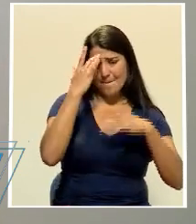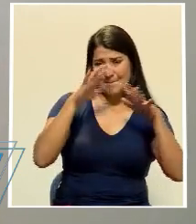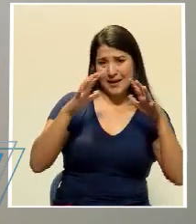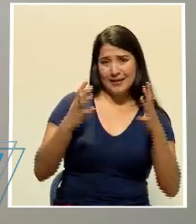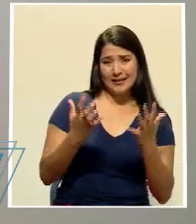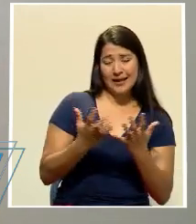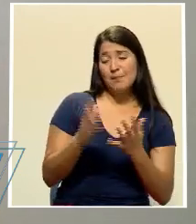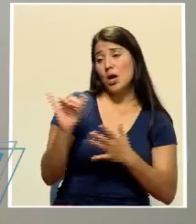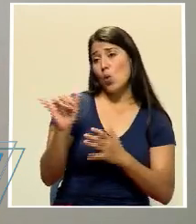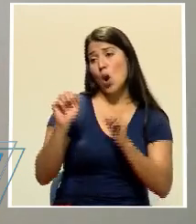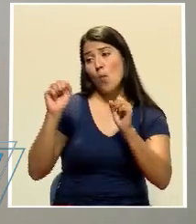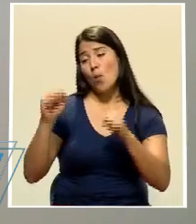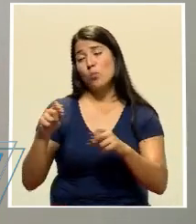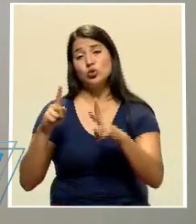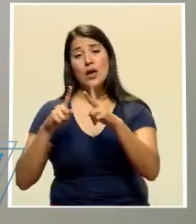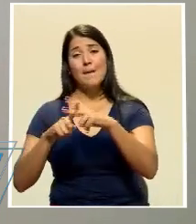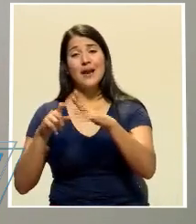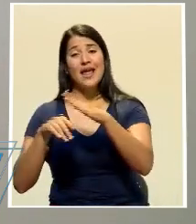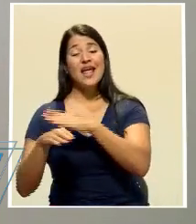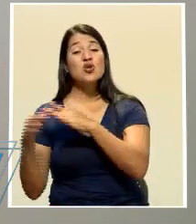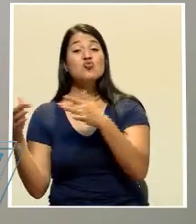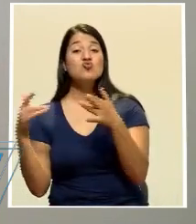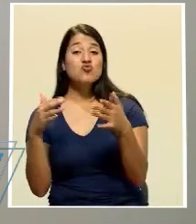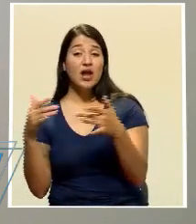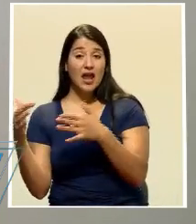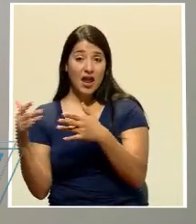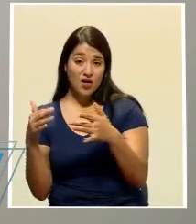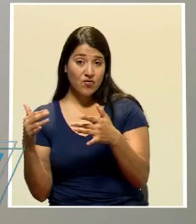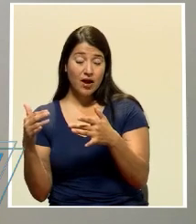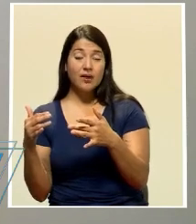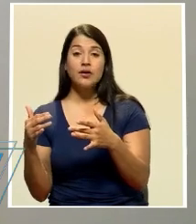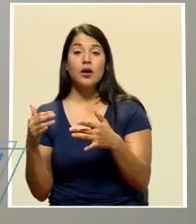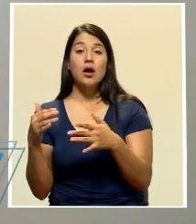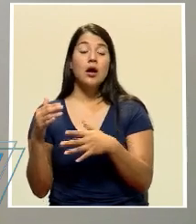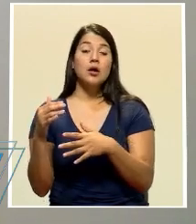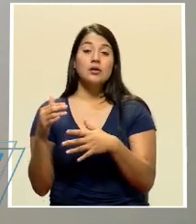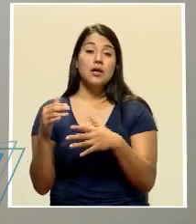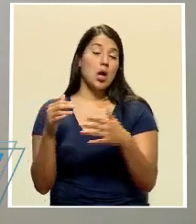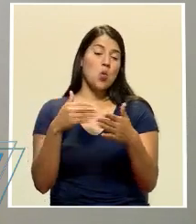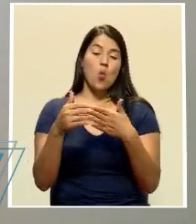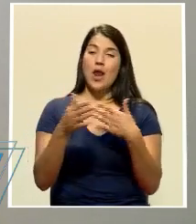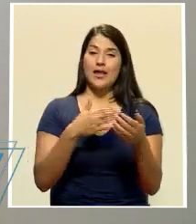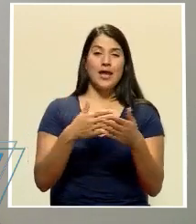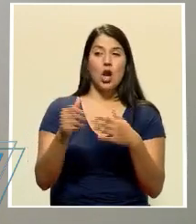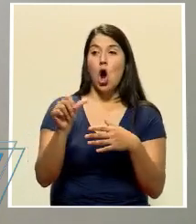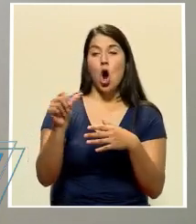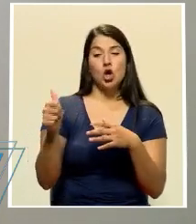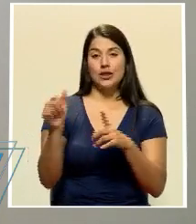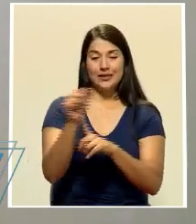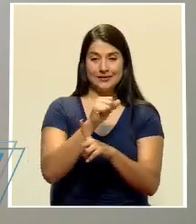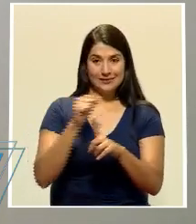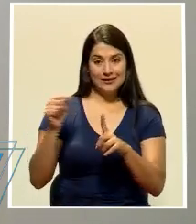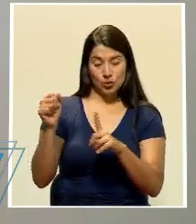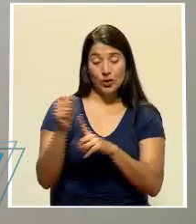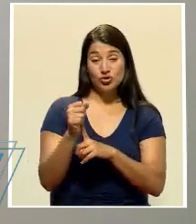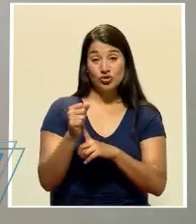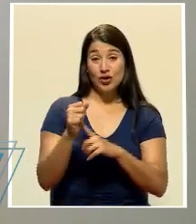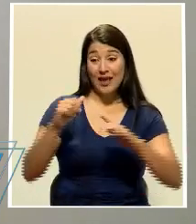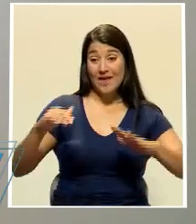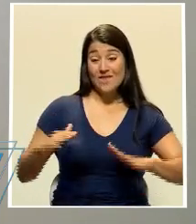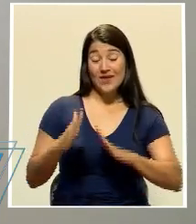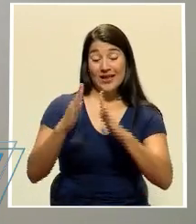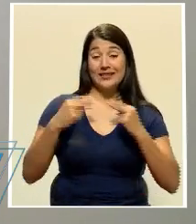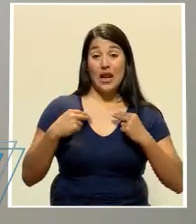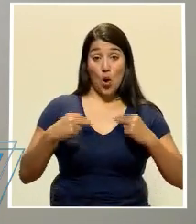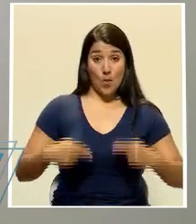una guerra convencional o en una guerra de guerrillas o en cualquier otro conflicto al que se enfrenta la